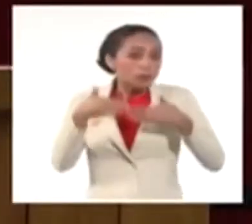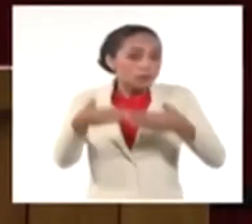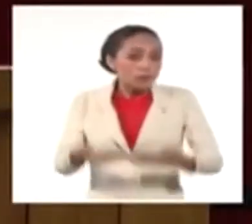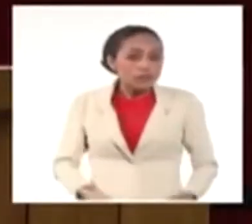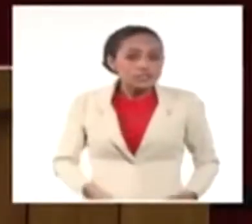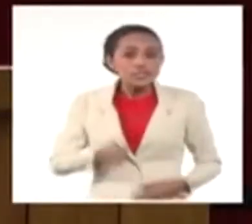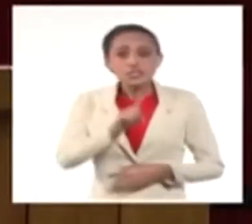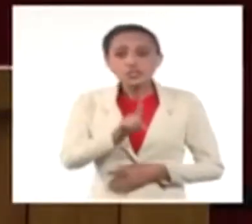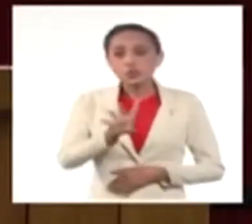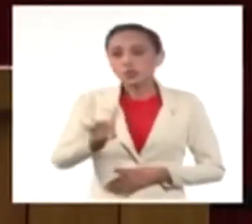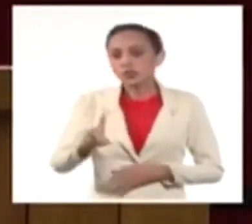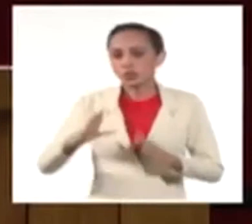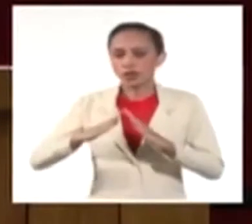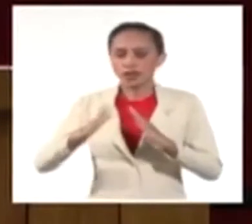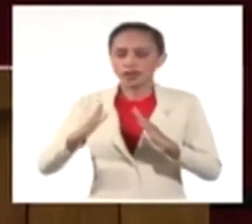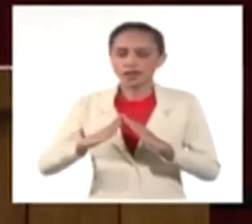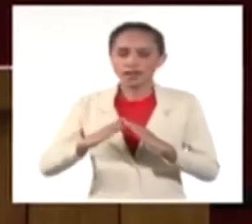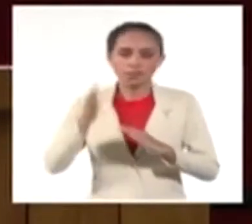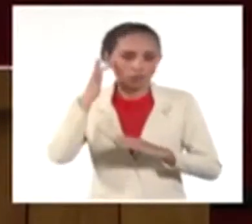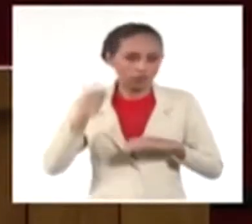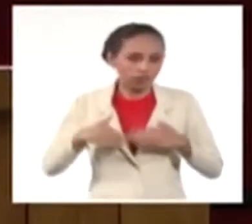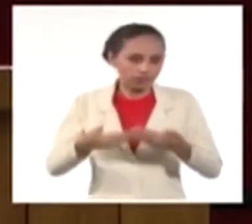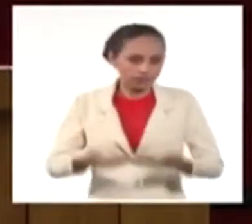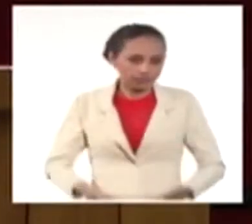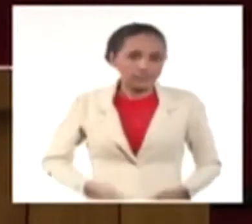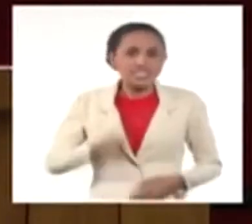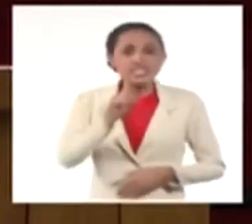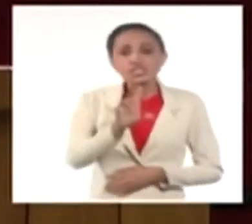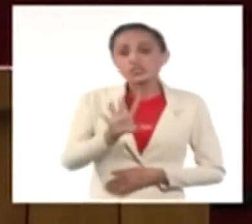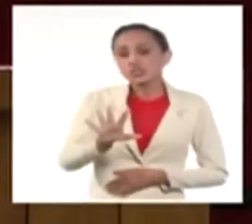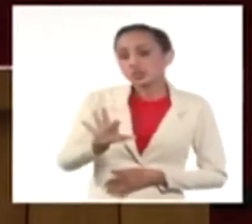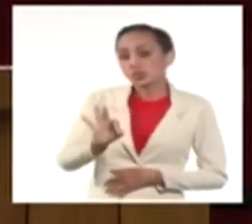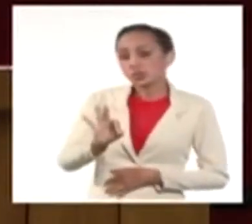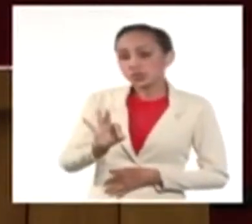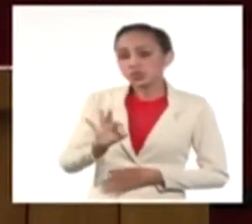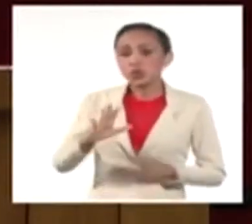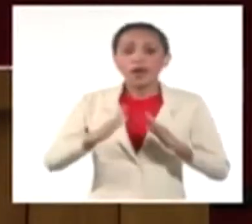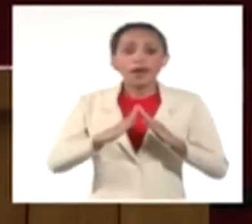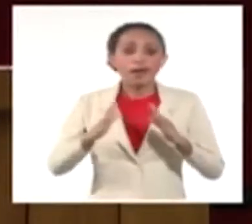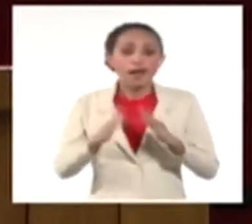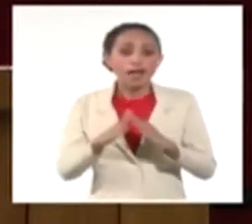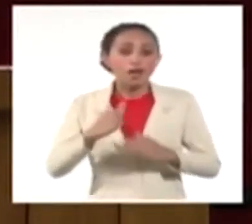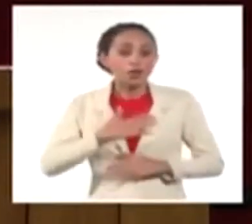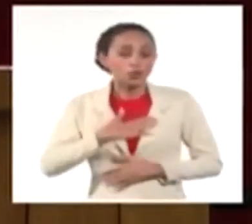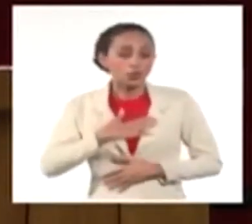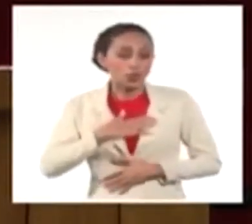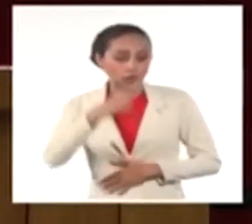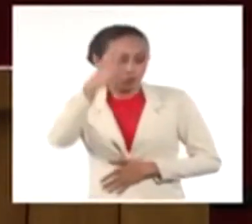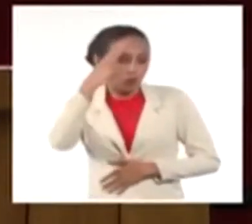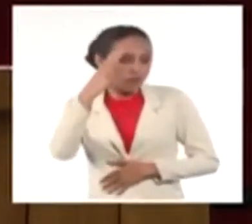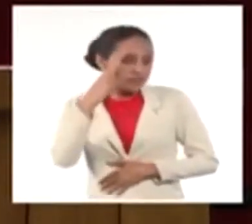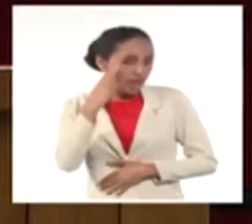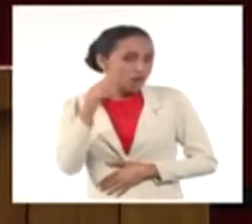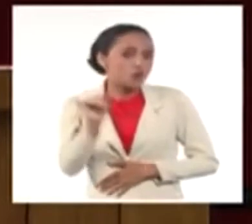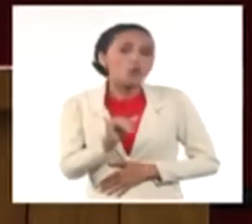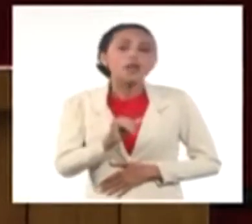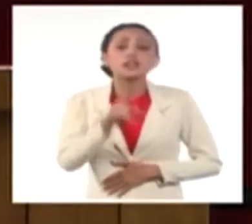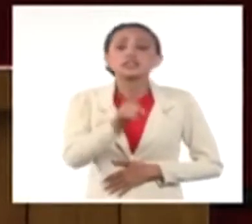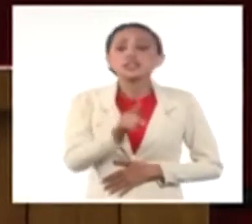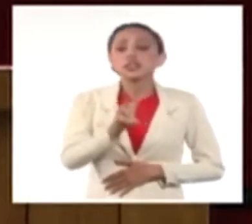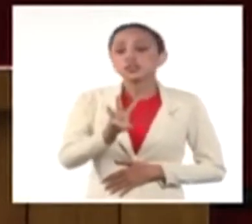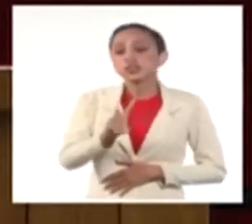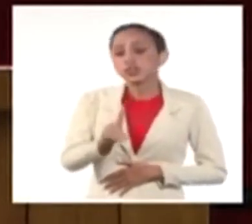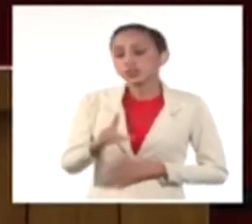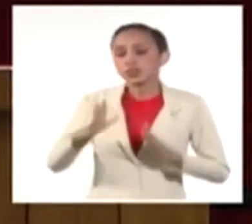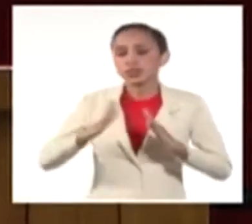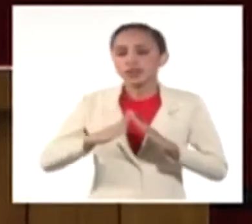hogares maternos, 158 hogares para nuestros ancianos y 131 casas de